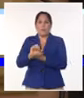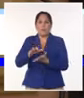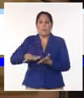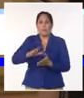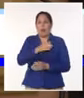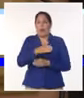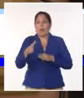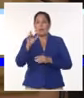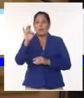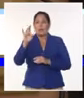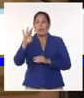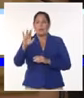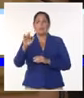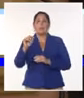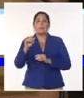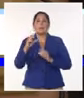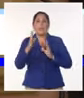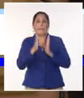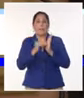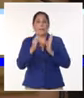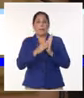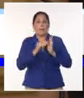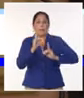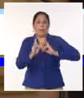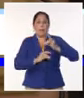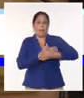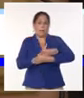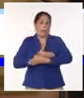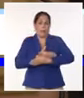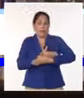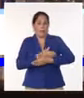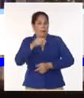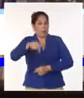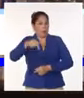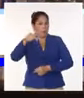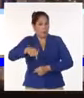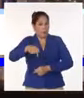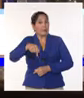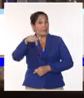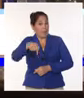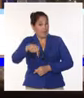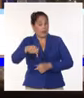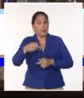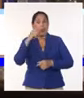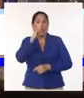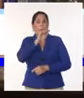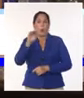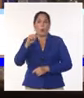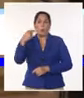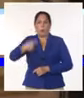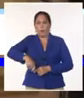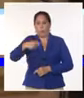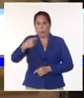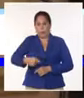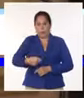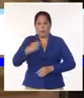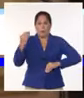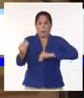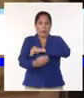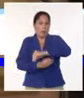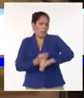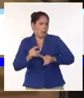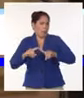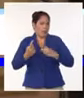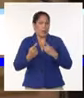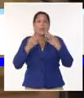15 meses de vida del menor y, en consecuencia, actualiza los términos en el articulado de la norma jurídica. Esta modificación